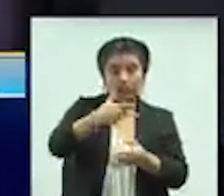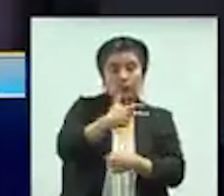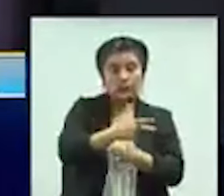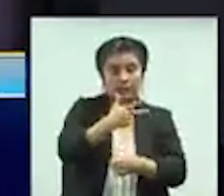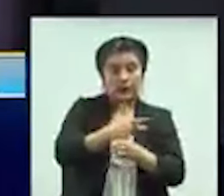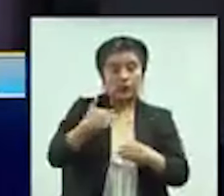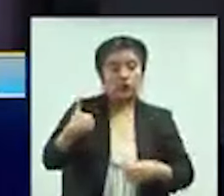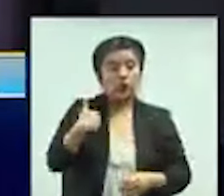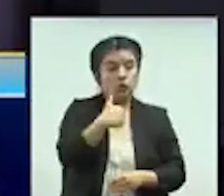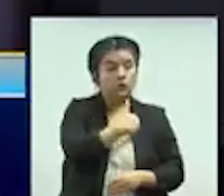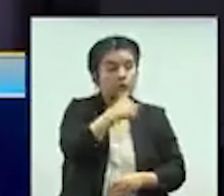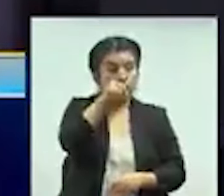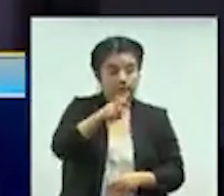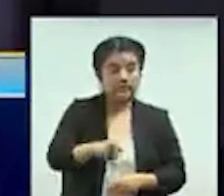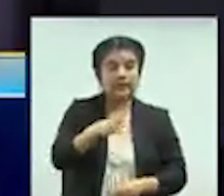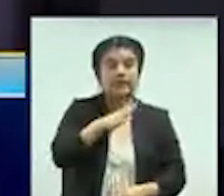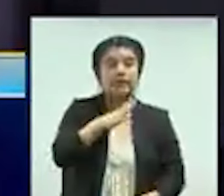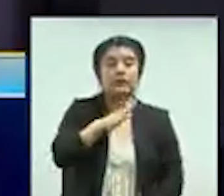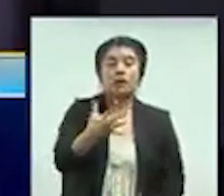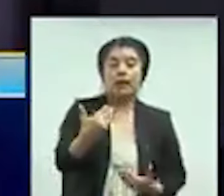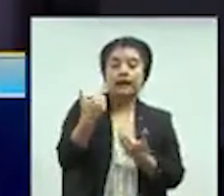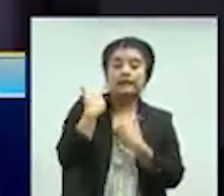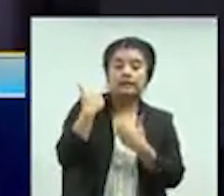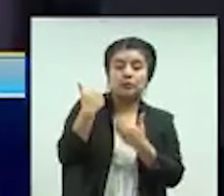ministros tienen la obligación